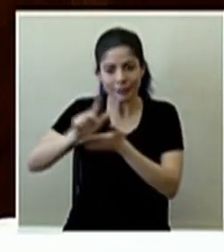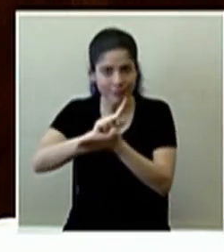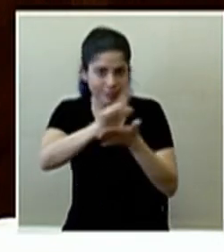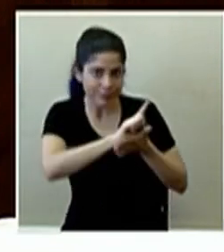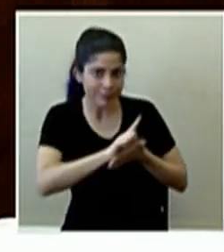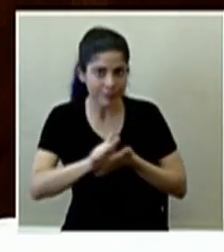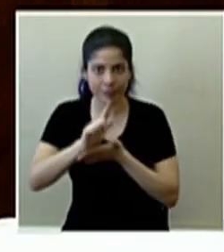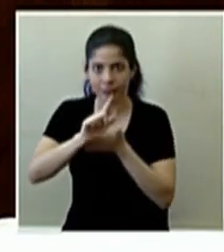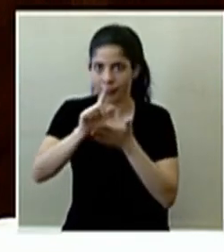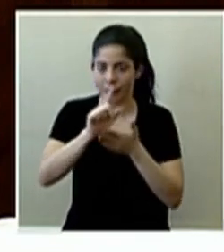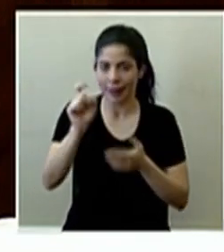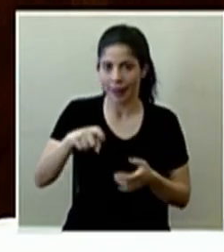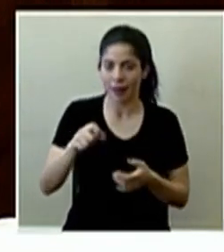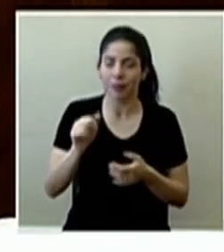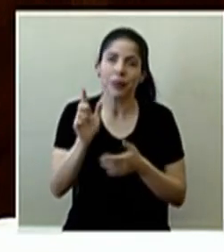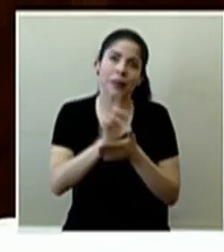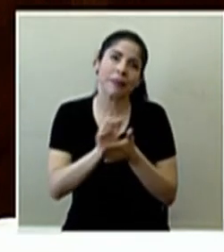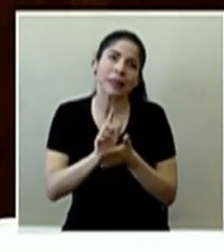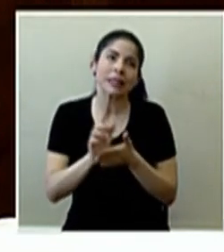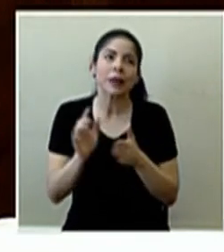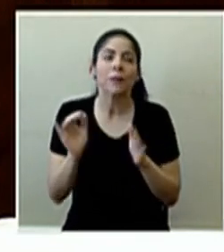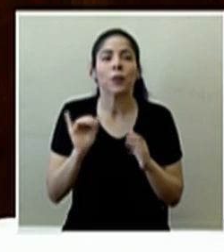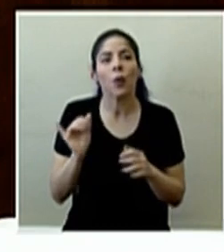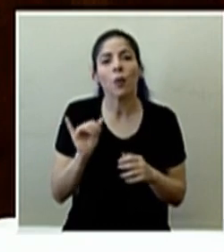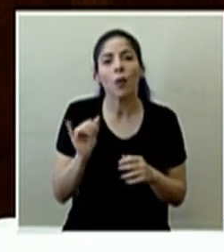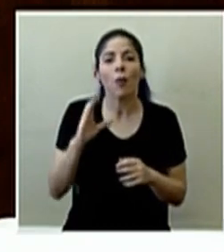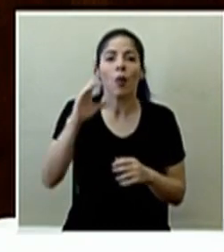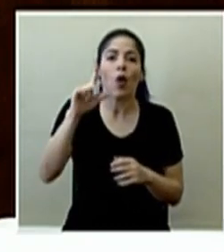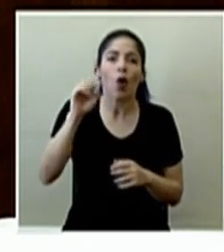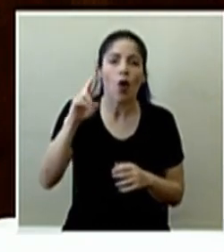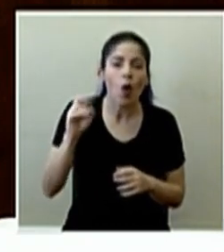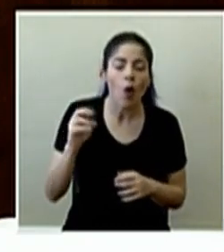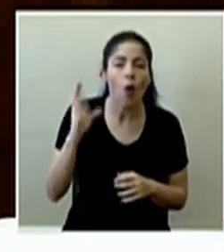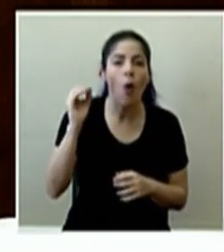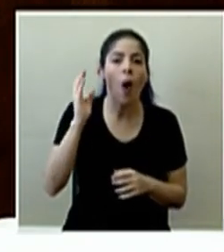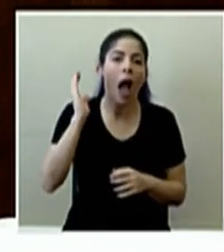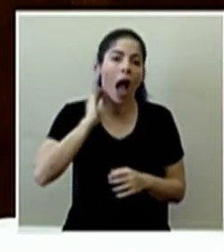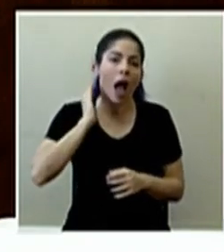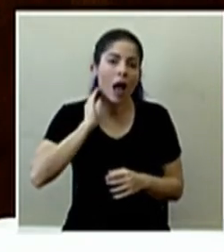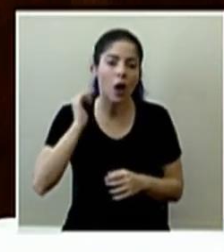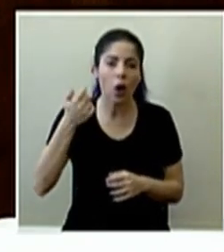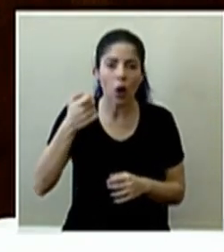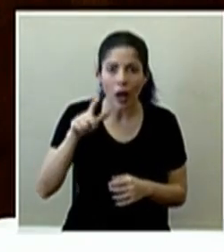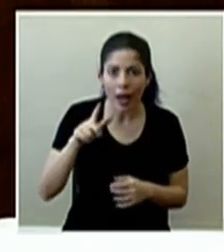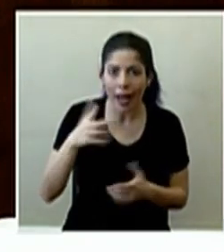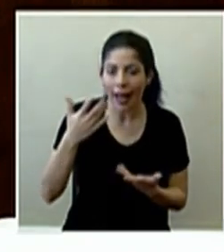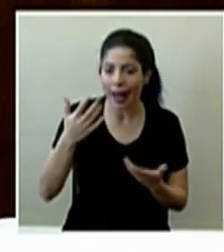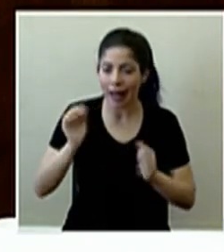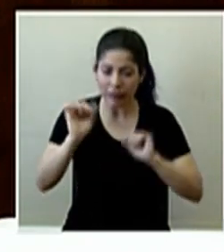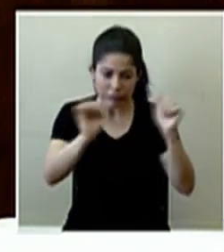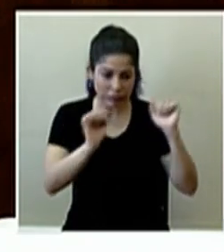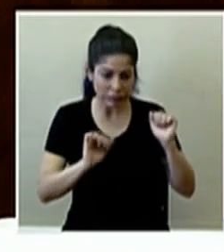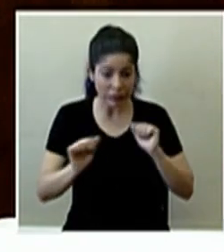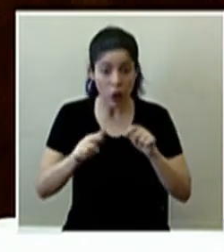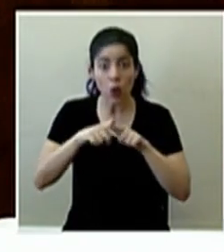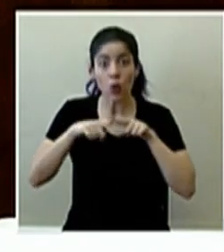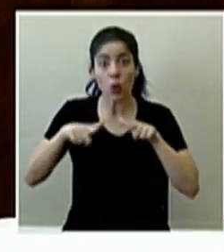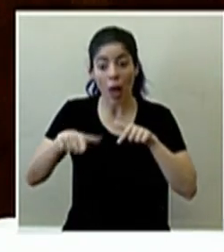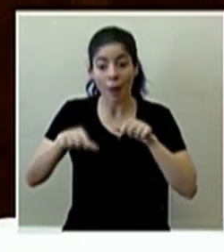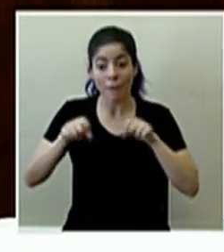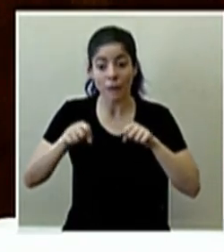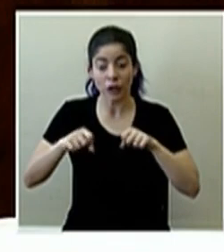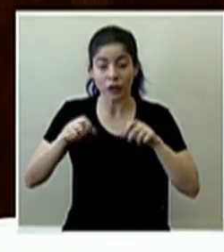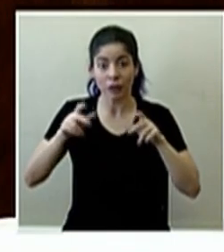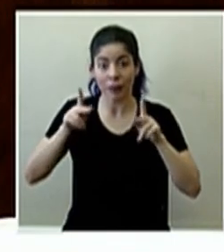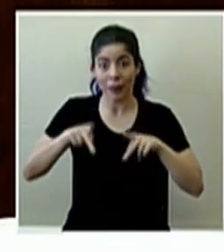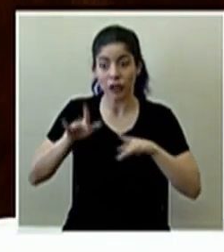limpieza, ¿cómo se dice? Puede ser con cloro, puede ser con alcohol en gel, de todos aquellos lugares que pueda haber